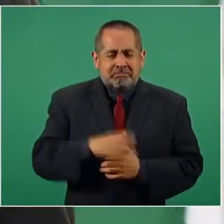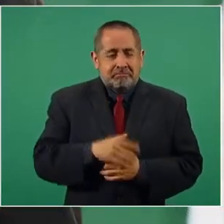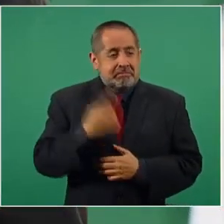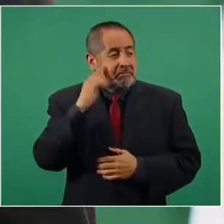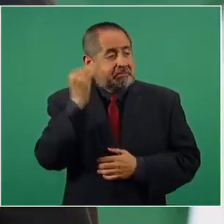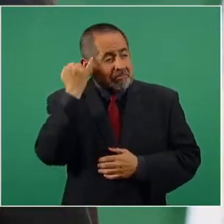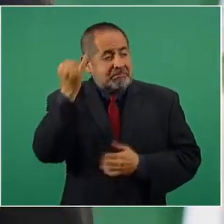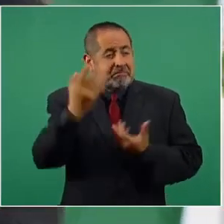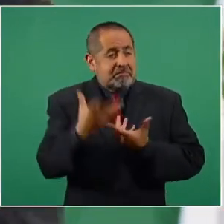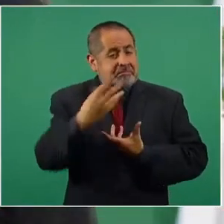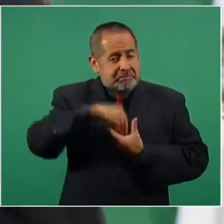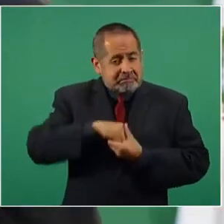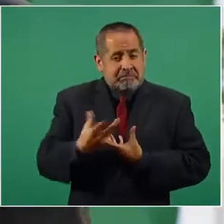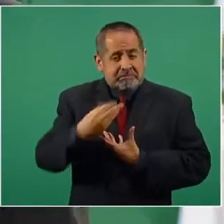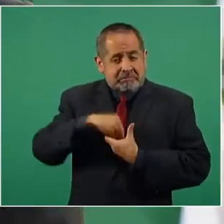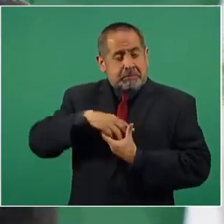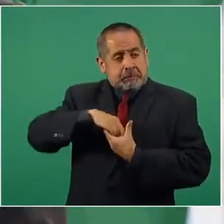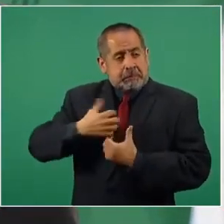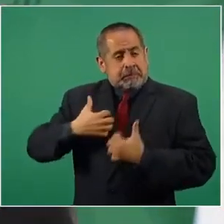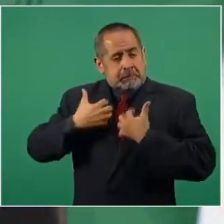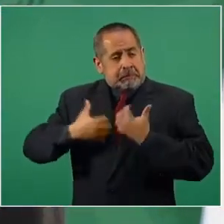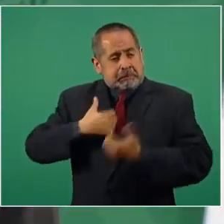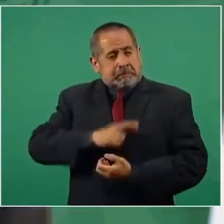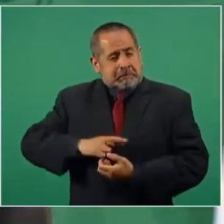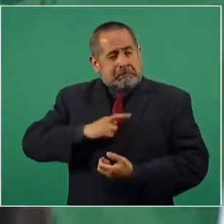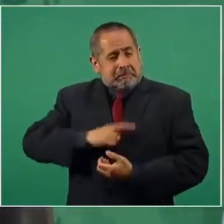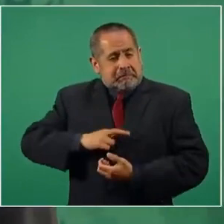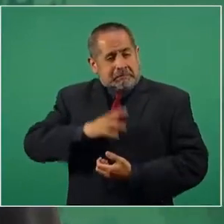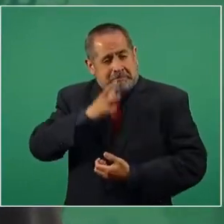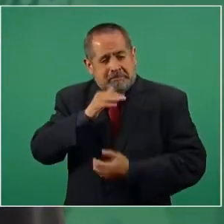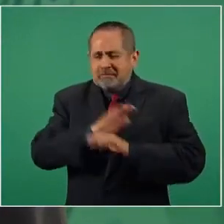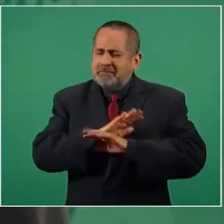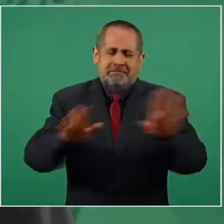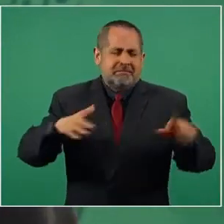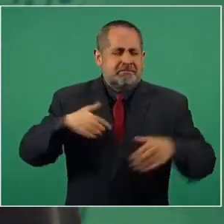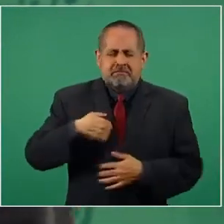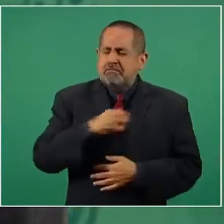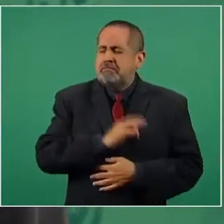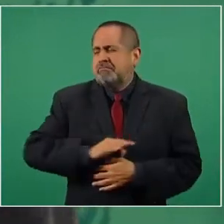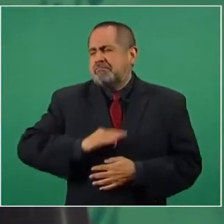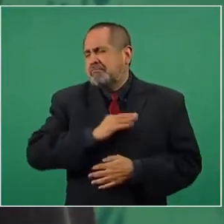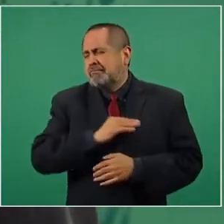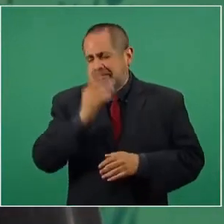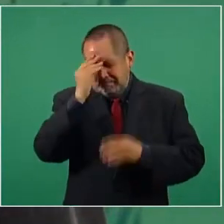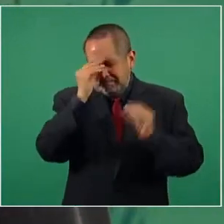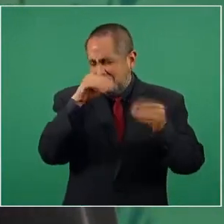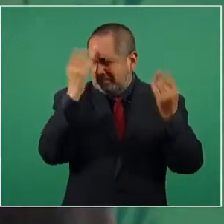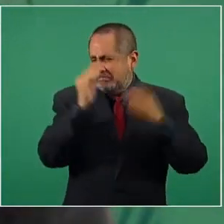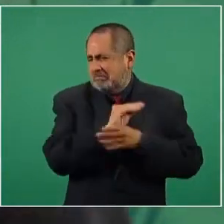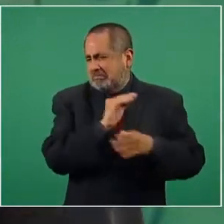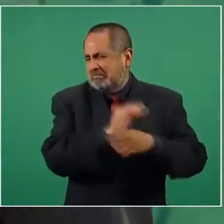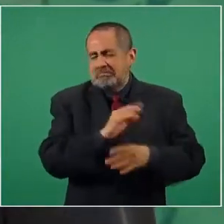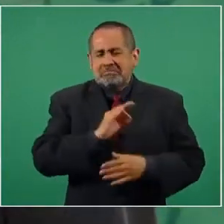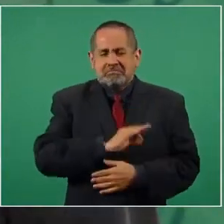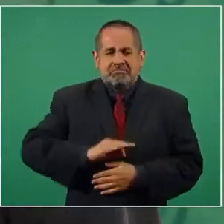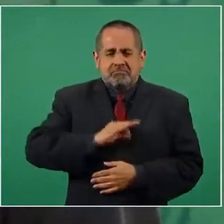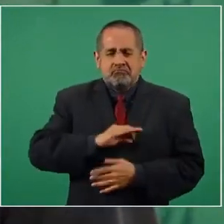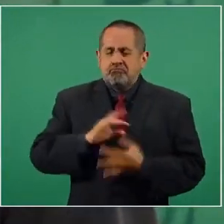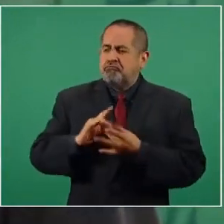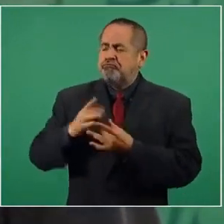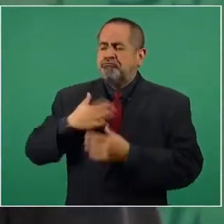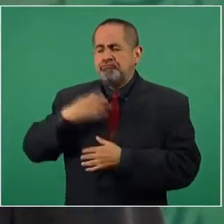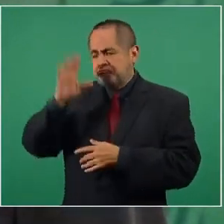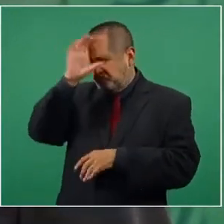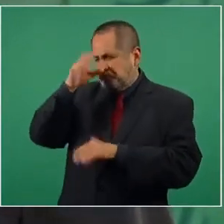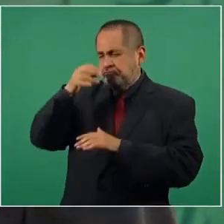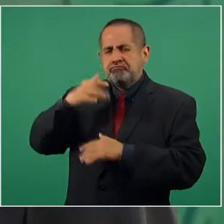albergara odios, pues no podría vivir, y yo soy muy feliz. Y soy feliz porque estoy bien con mi